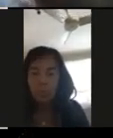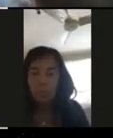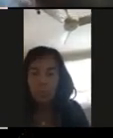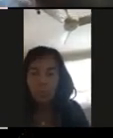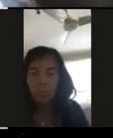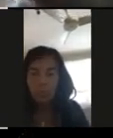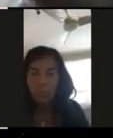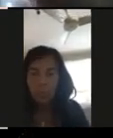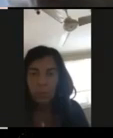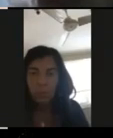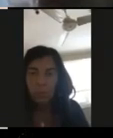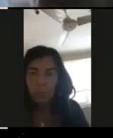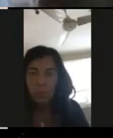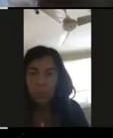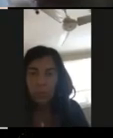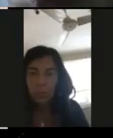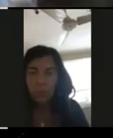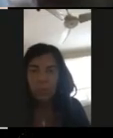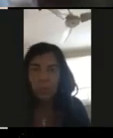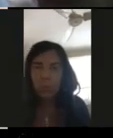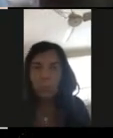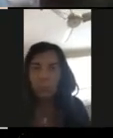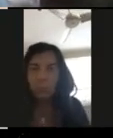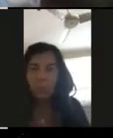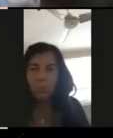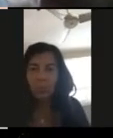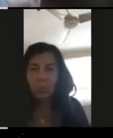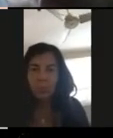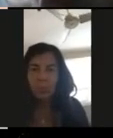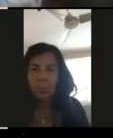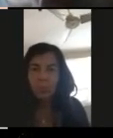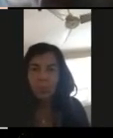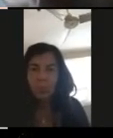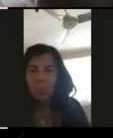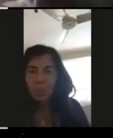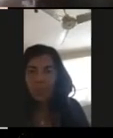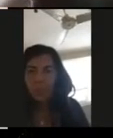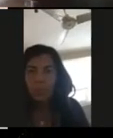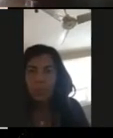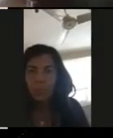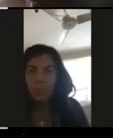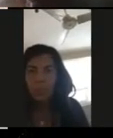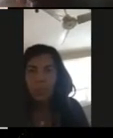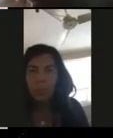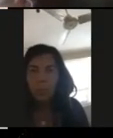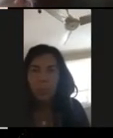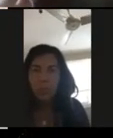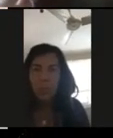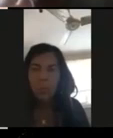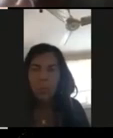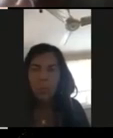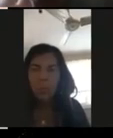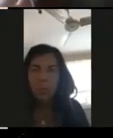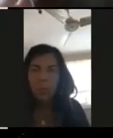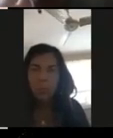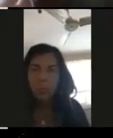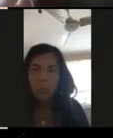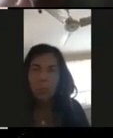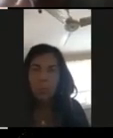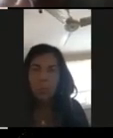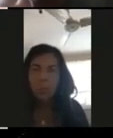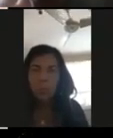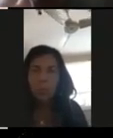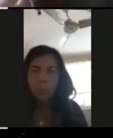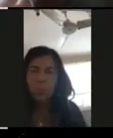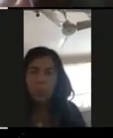mejor y a poco de transitar van a ver allí más o menos en el set séptimo lugar